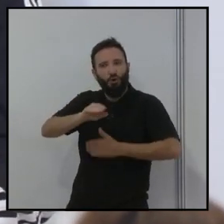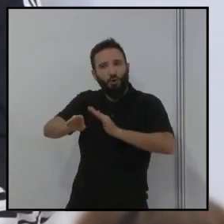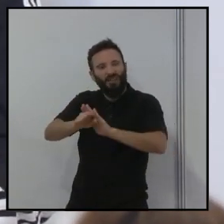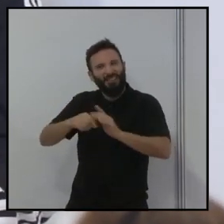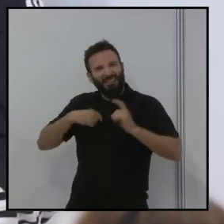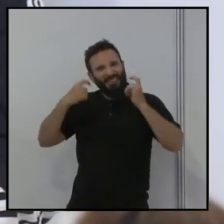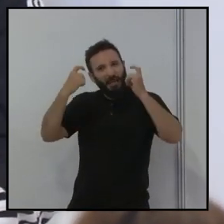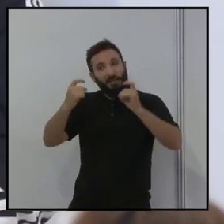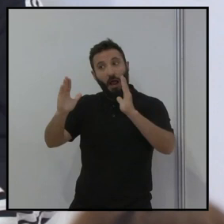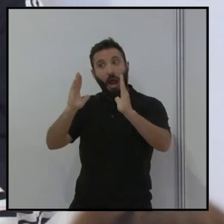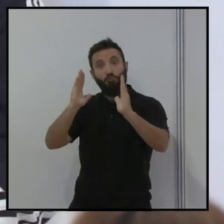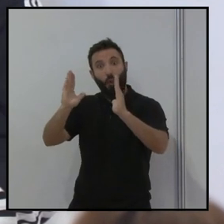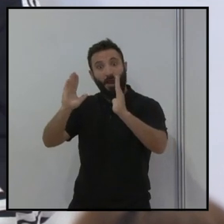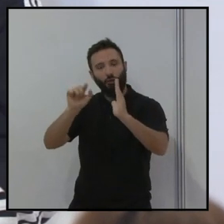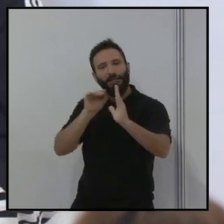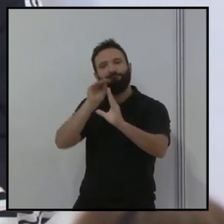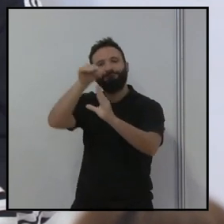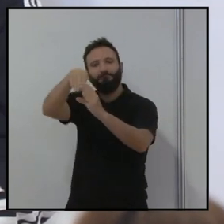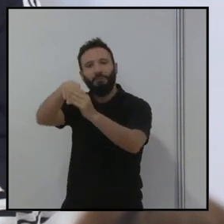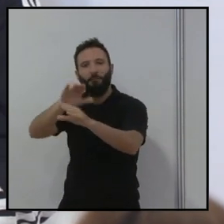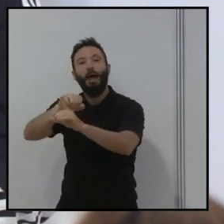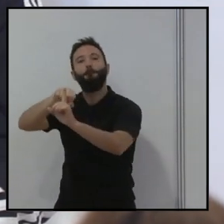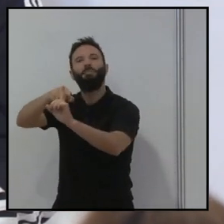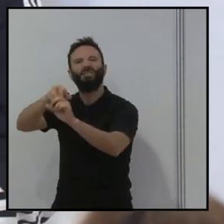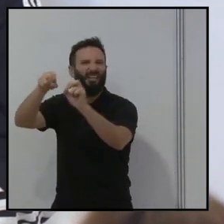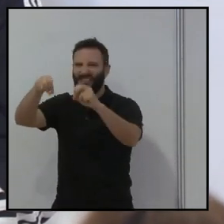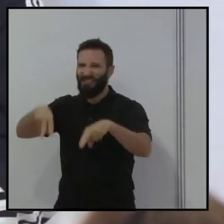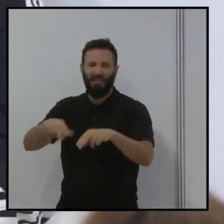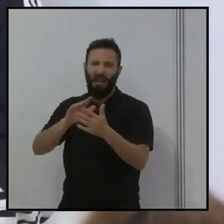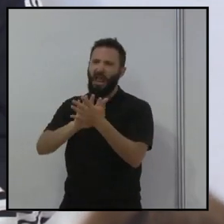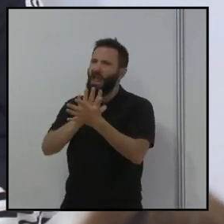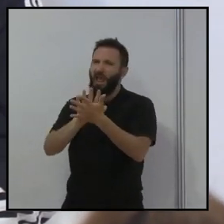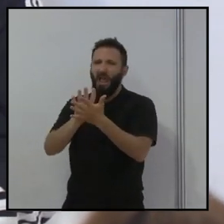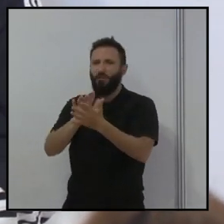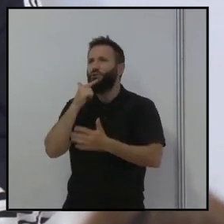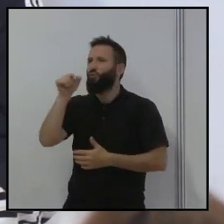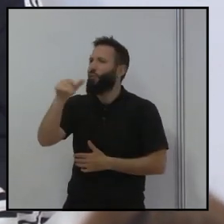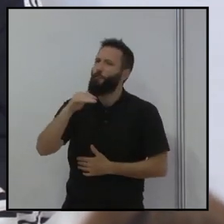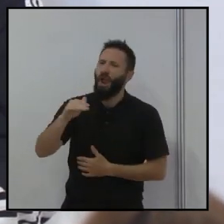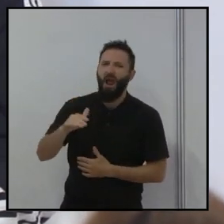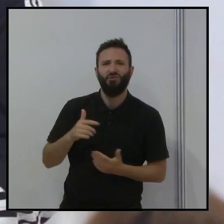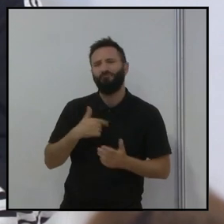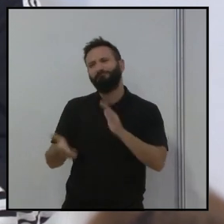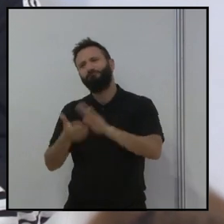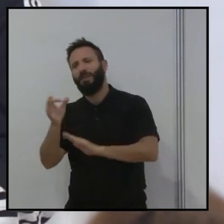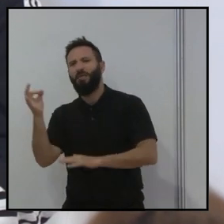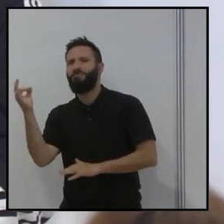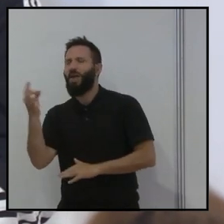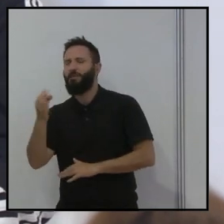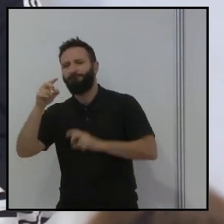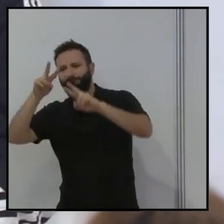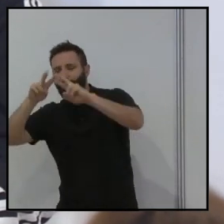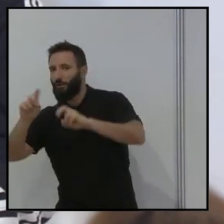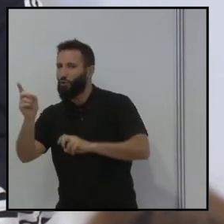tratar de utilizar esos momentos sin presionar, o sea, sin decirle a alguien, estás mal, tienes que... No, simplemente tratar de investigar en